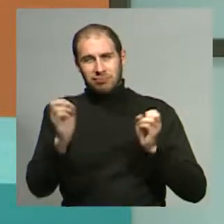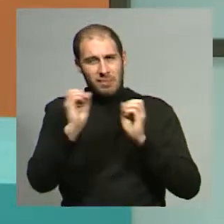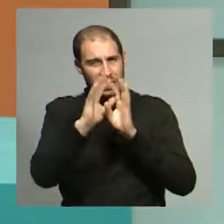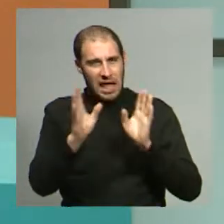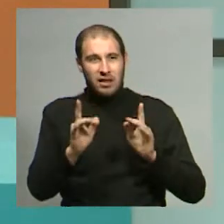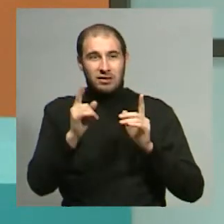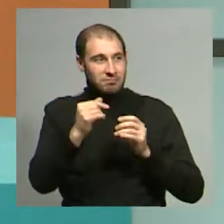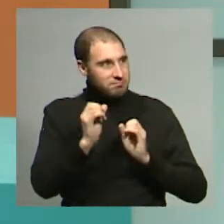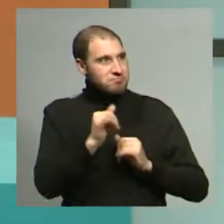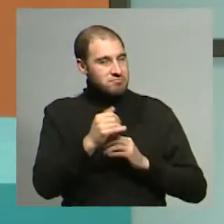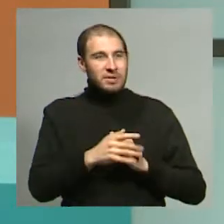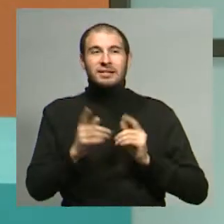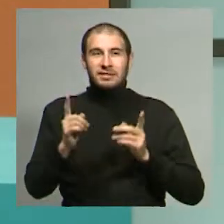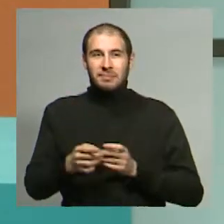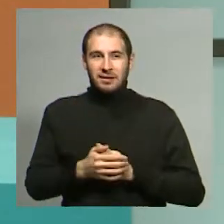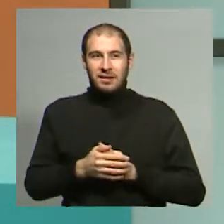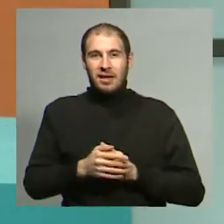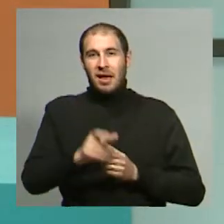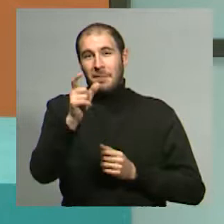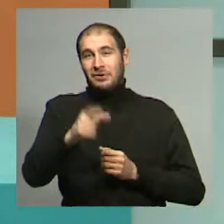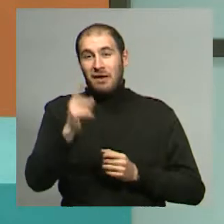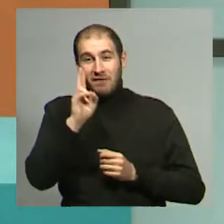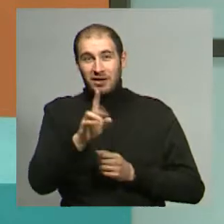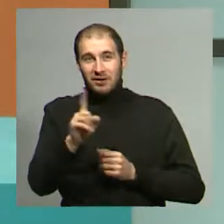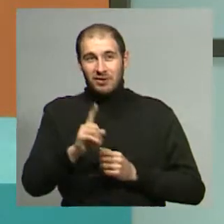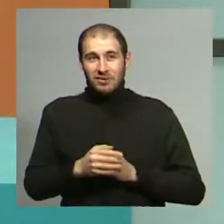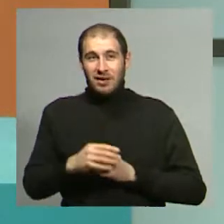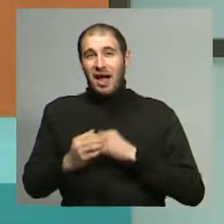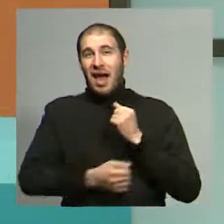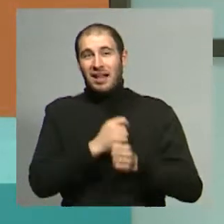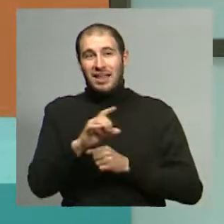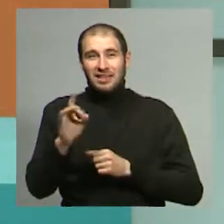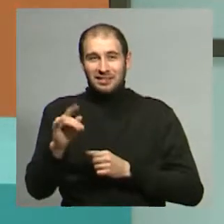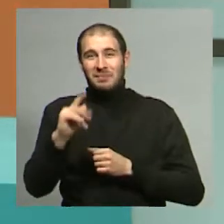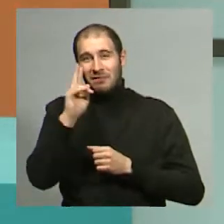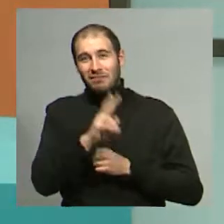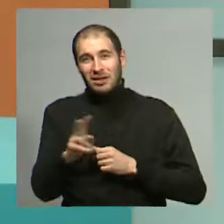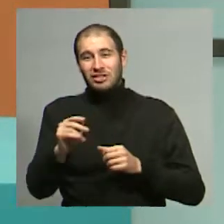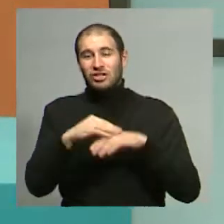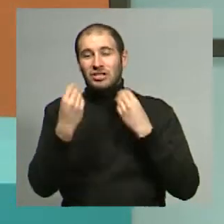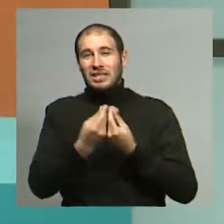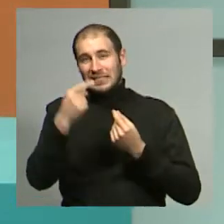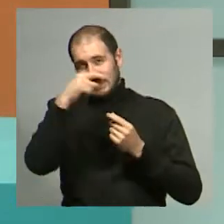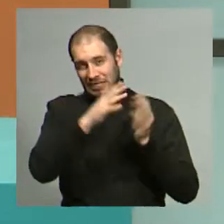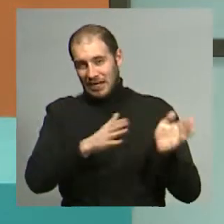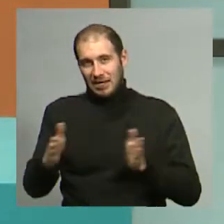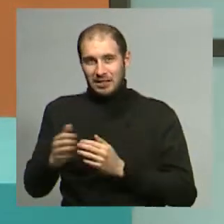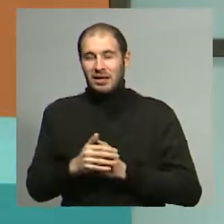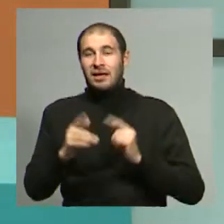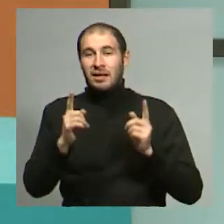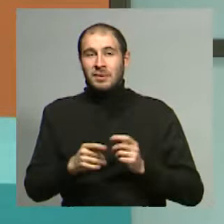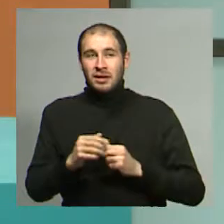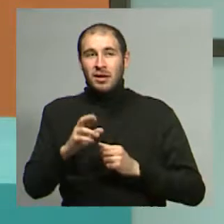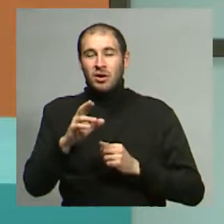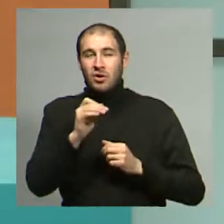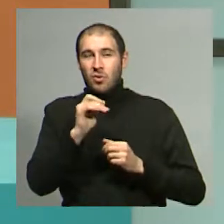Me imagino, sí. Y también para, bueno, la gente que no la ha visto, tienen hasta diciembre para ver los 7 episodios y además Rogue